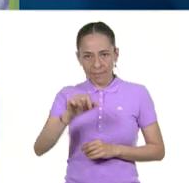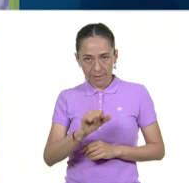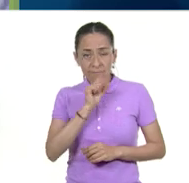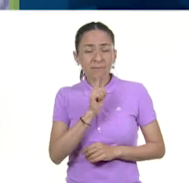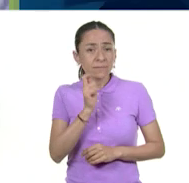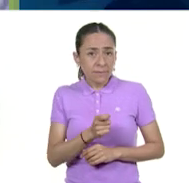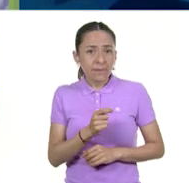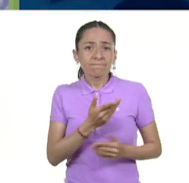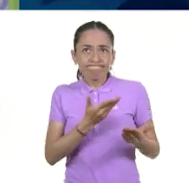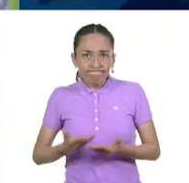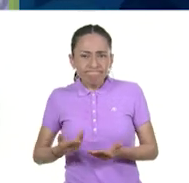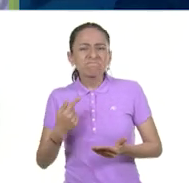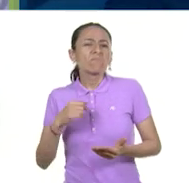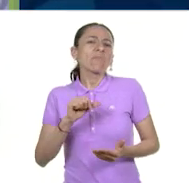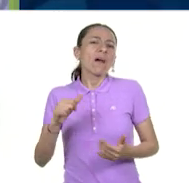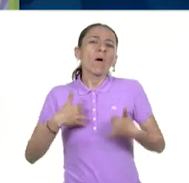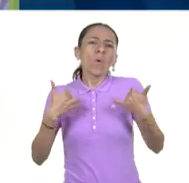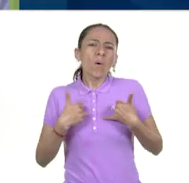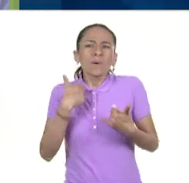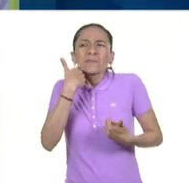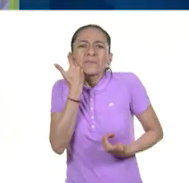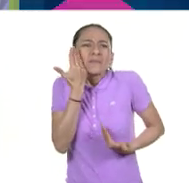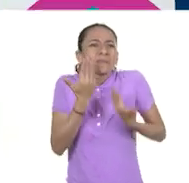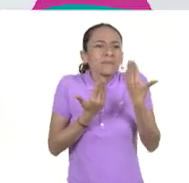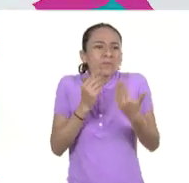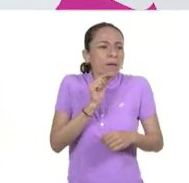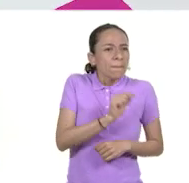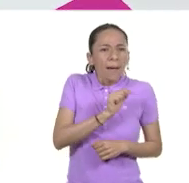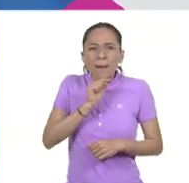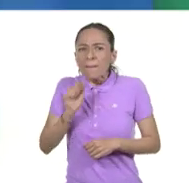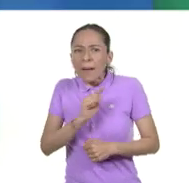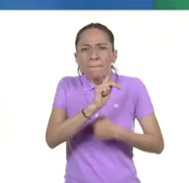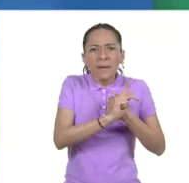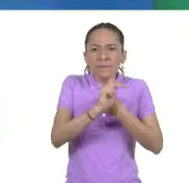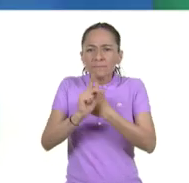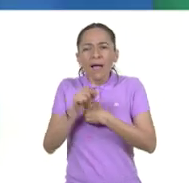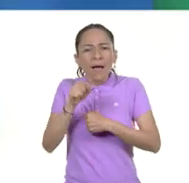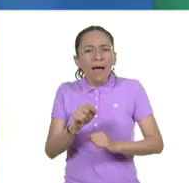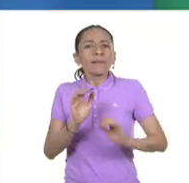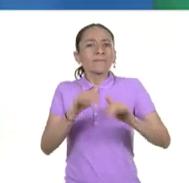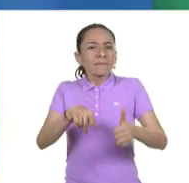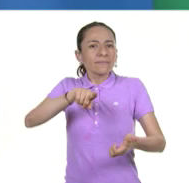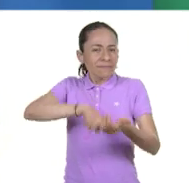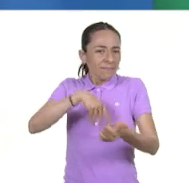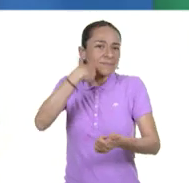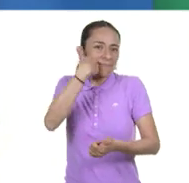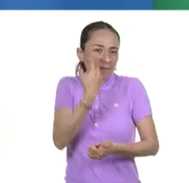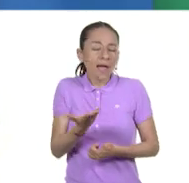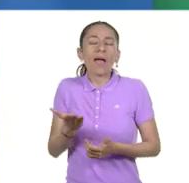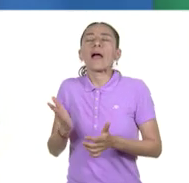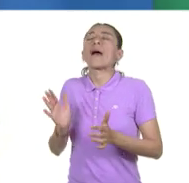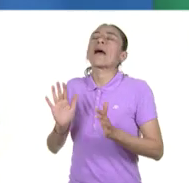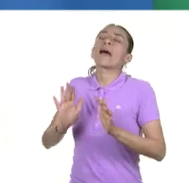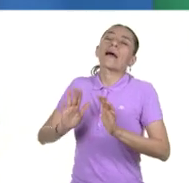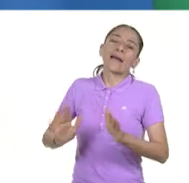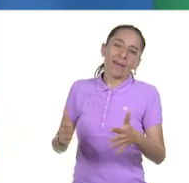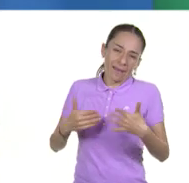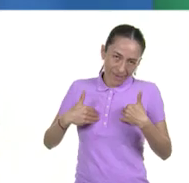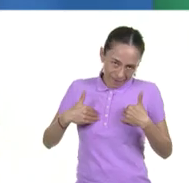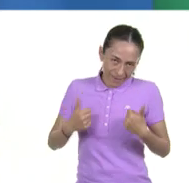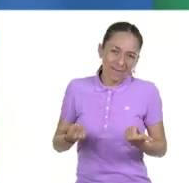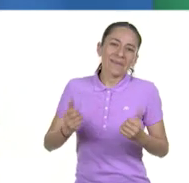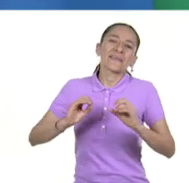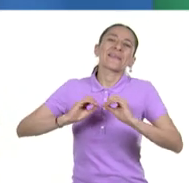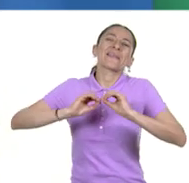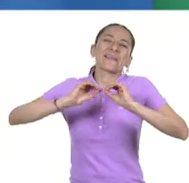sus estudios en uno de estos dos países. Ah, ok, ahora sí ya me quedó más claro el punto, maestro. Y